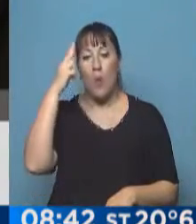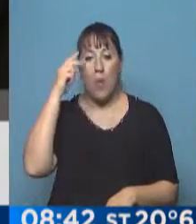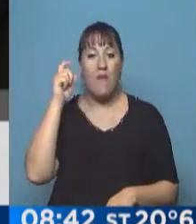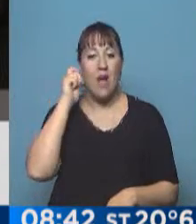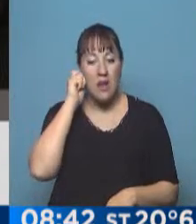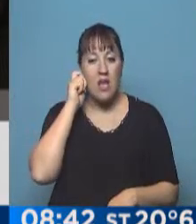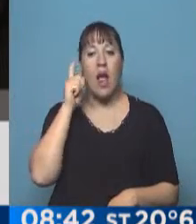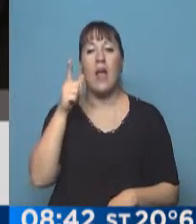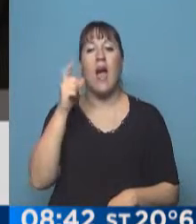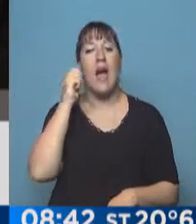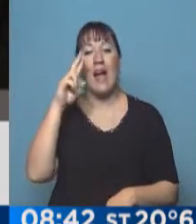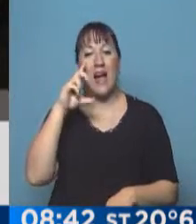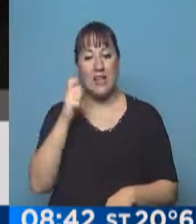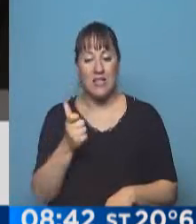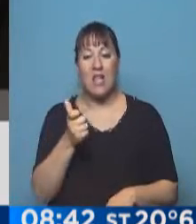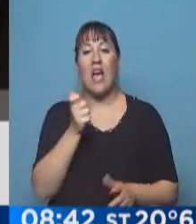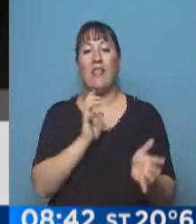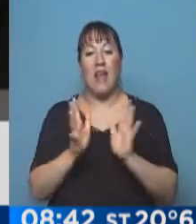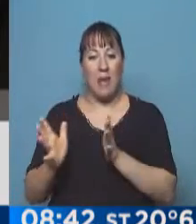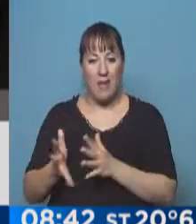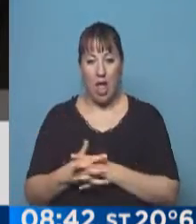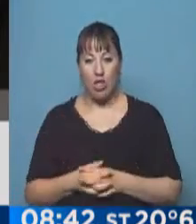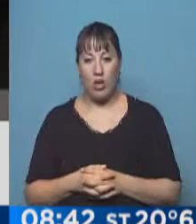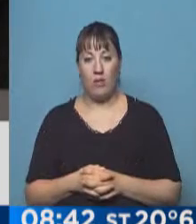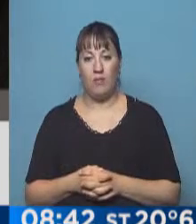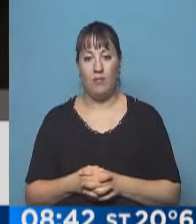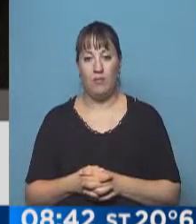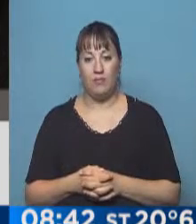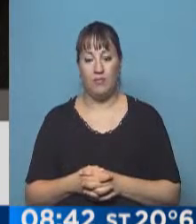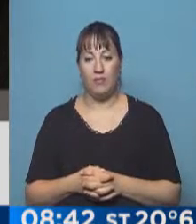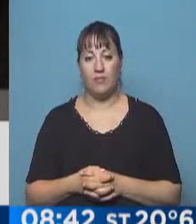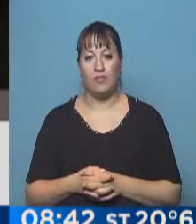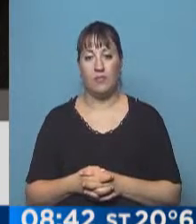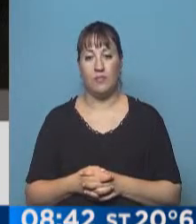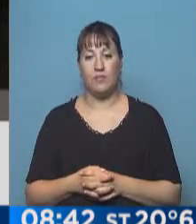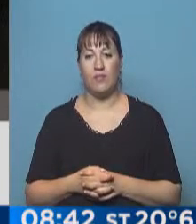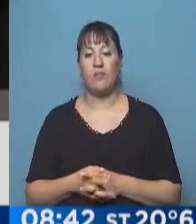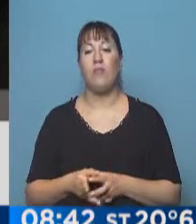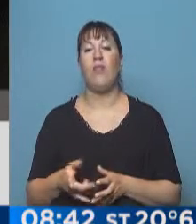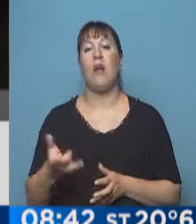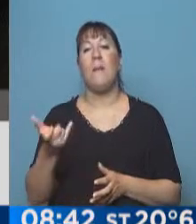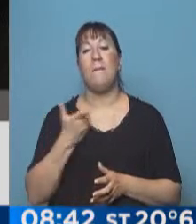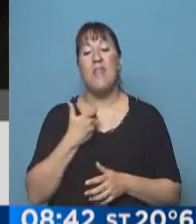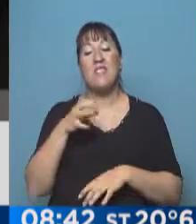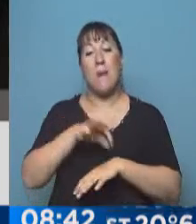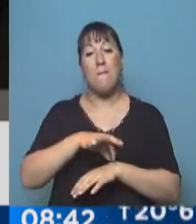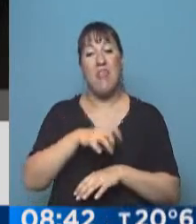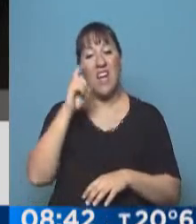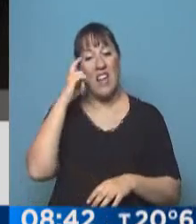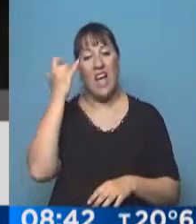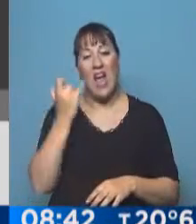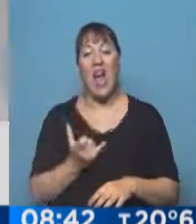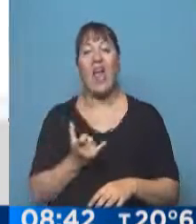Tobá García, con un tratamiento, donde me dice la psiquiatra que tiene